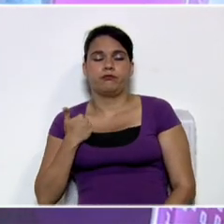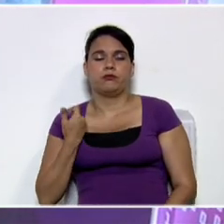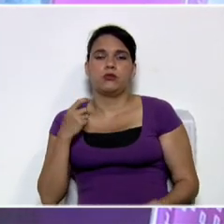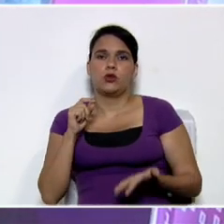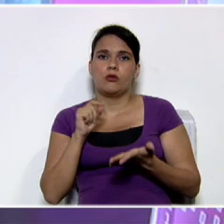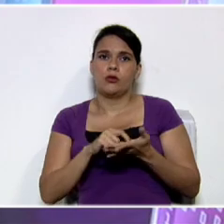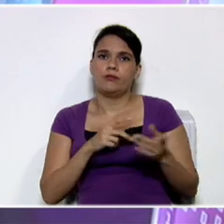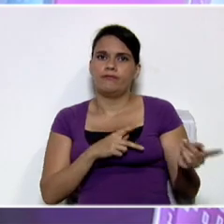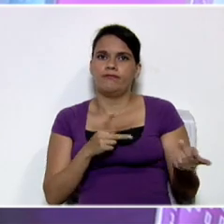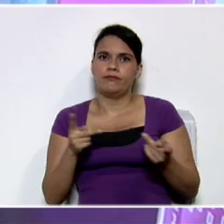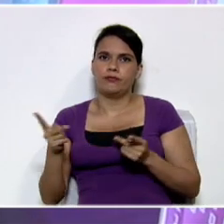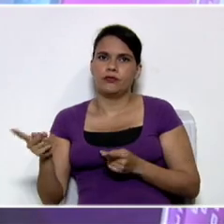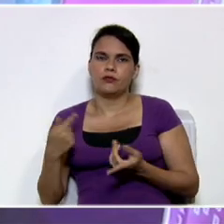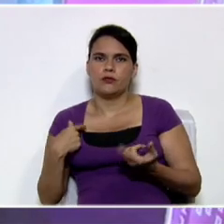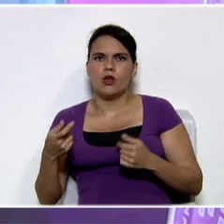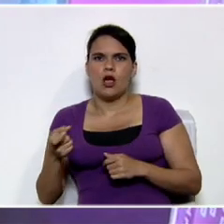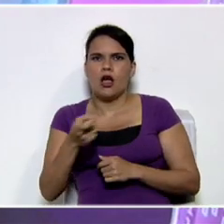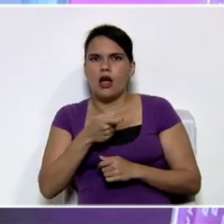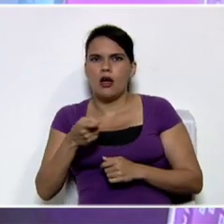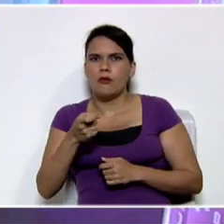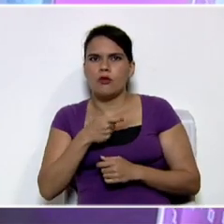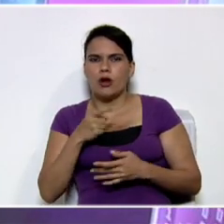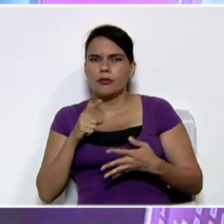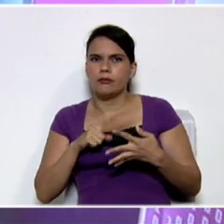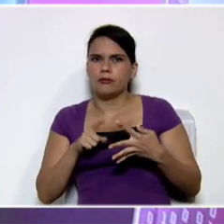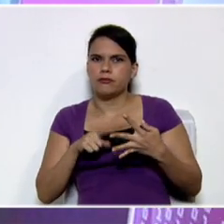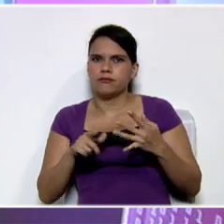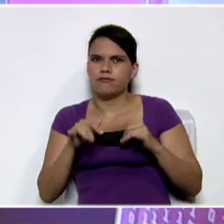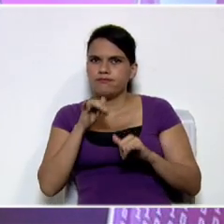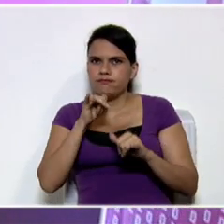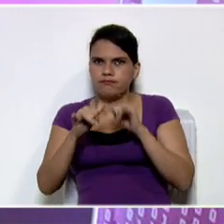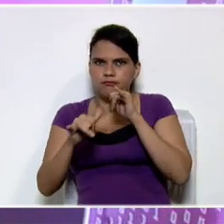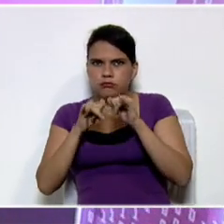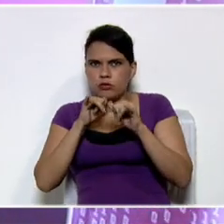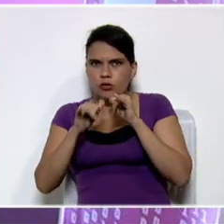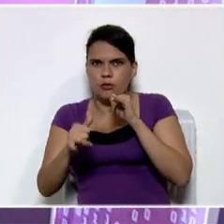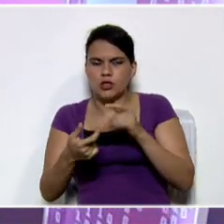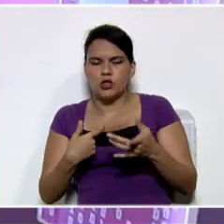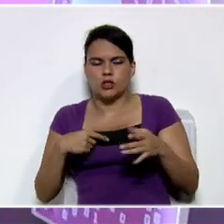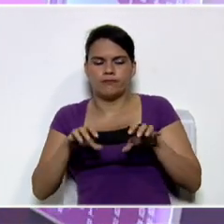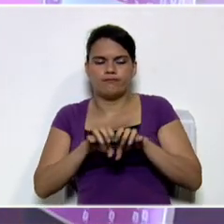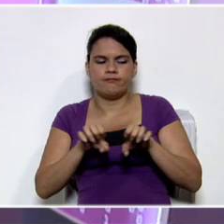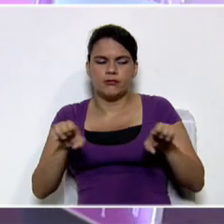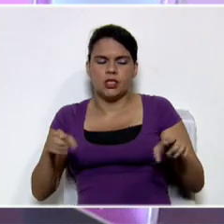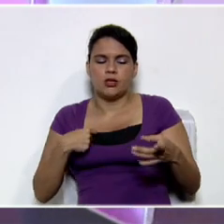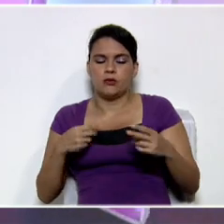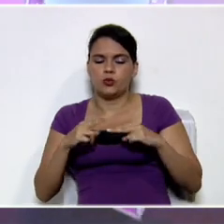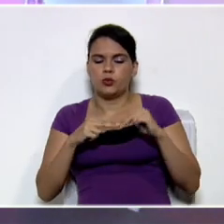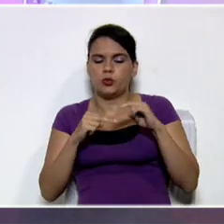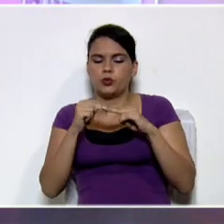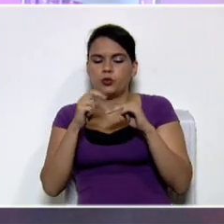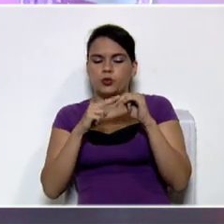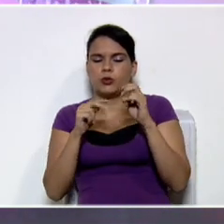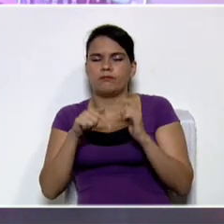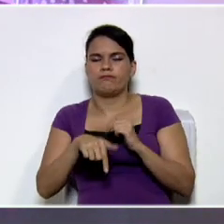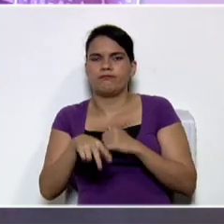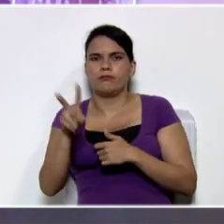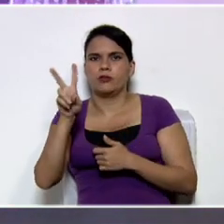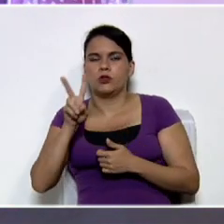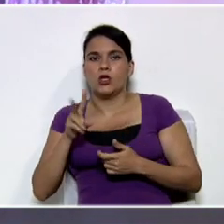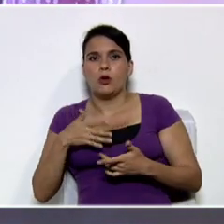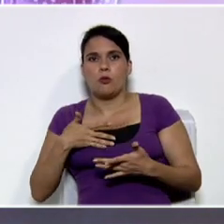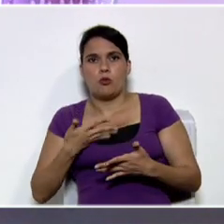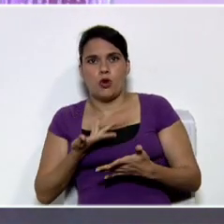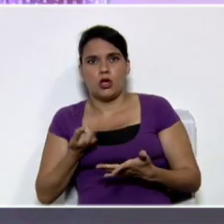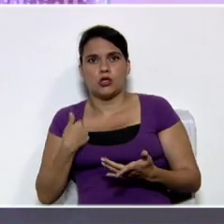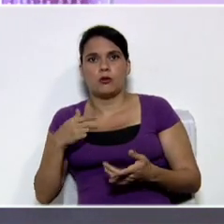minutos para invitarles a buscar más contenido acerca de lo educativo que estamos construyendo en Venezuela y por eso pueden